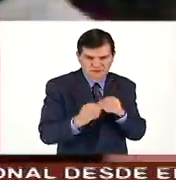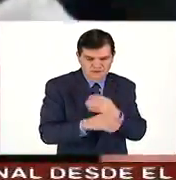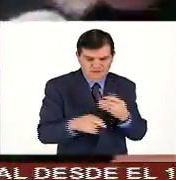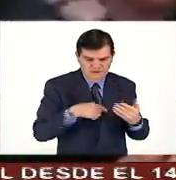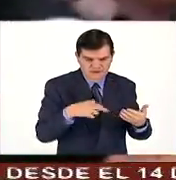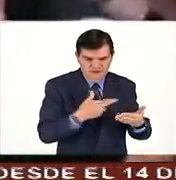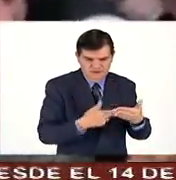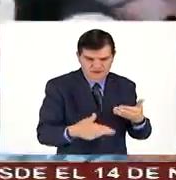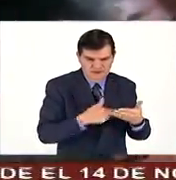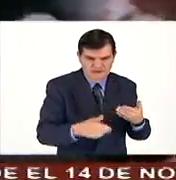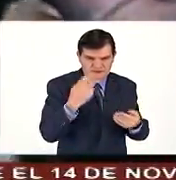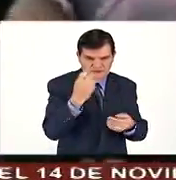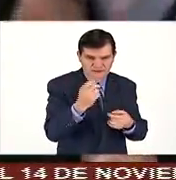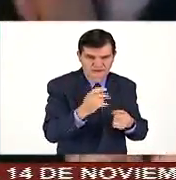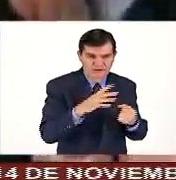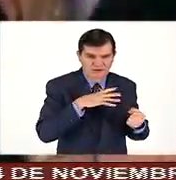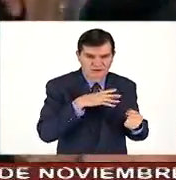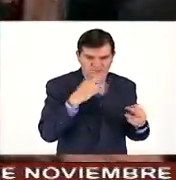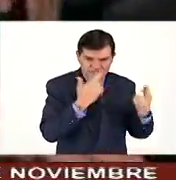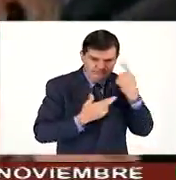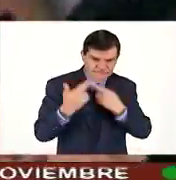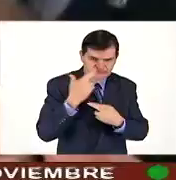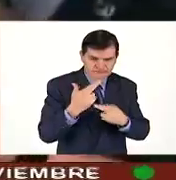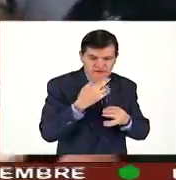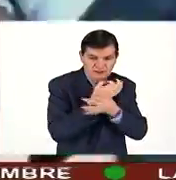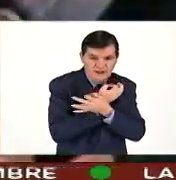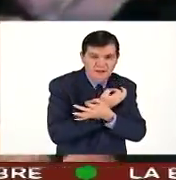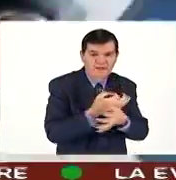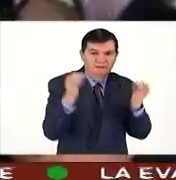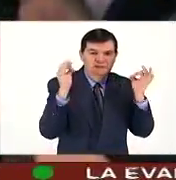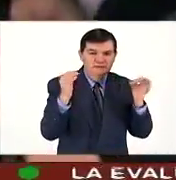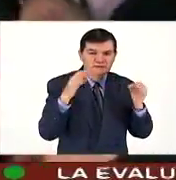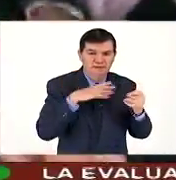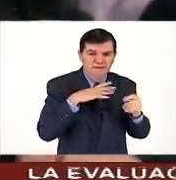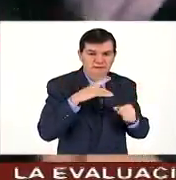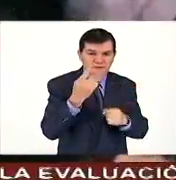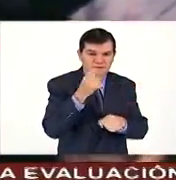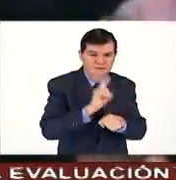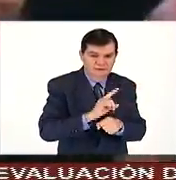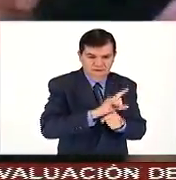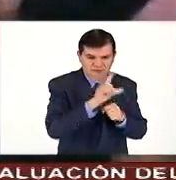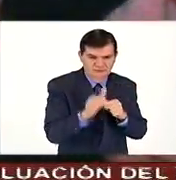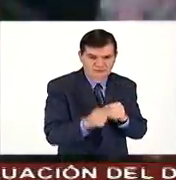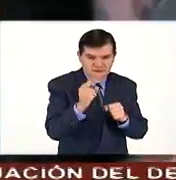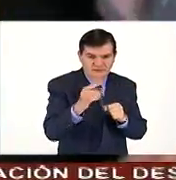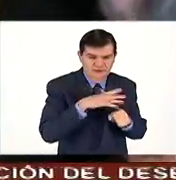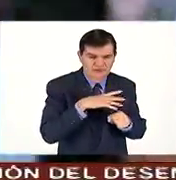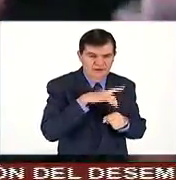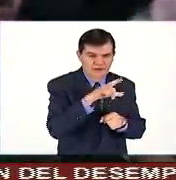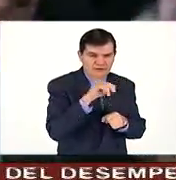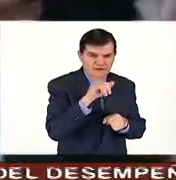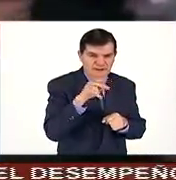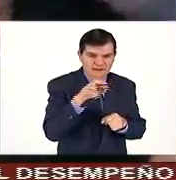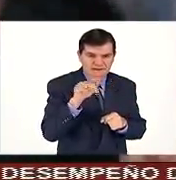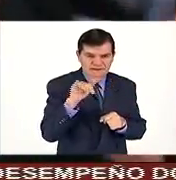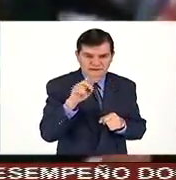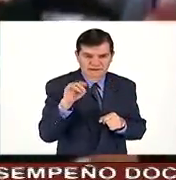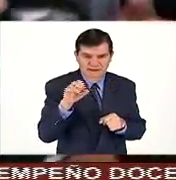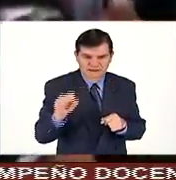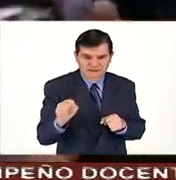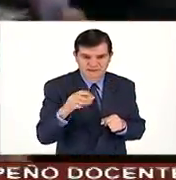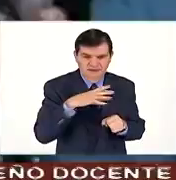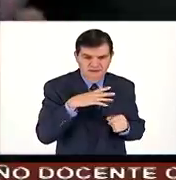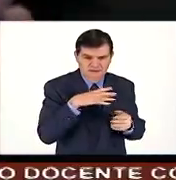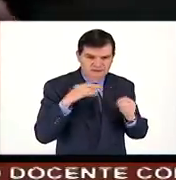resulten de todas estas averiguaciones. El anuncio ocurre un día después de la detención de Luis Arístides, quien